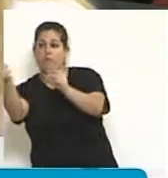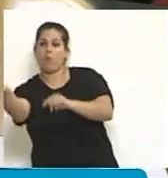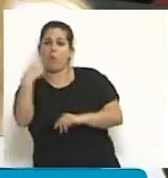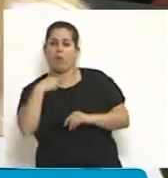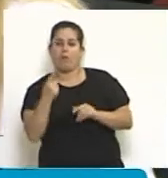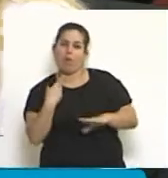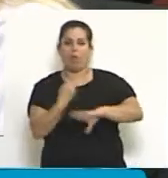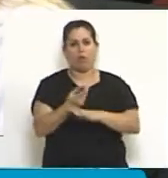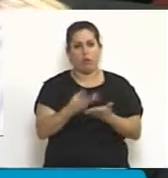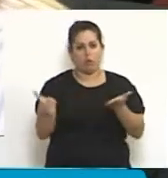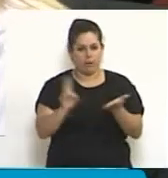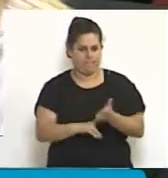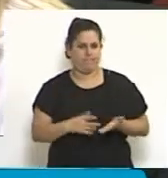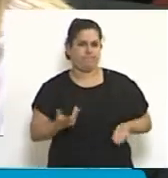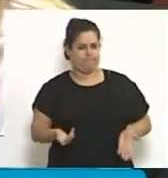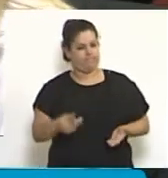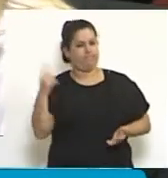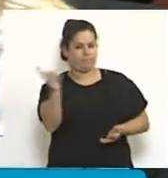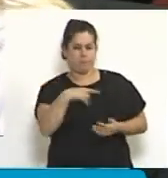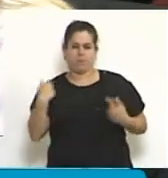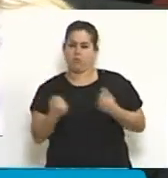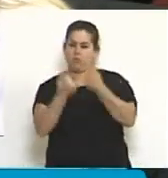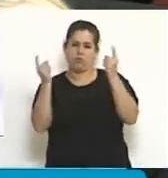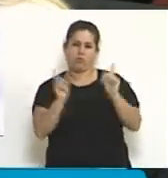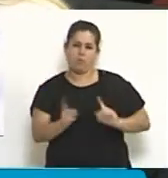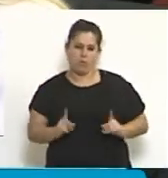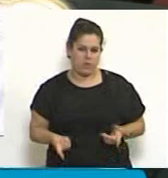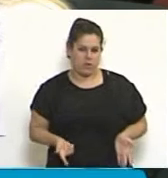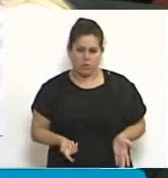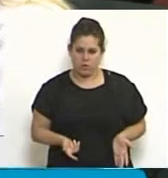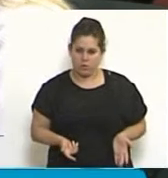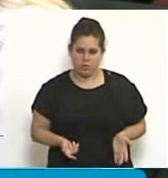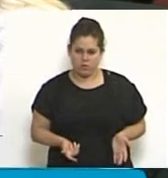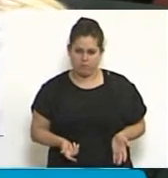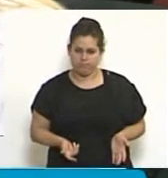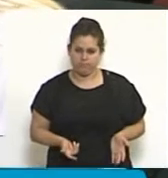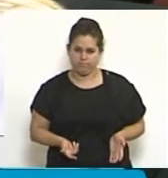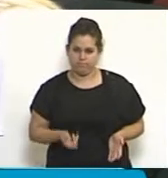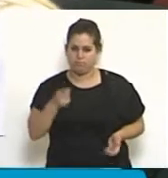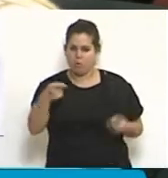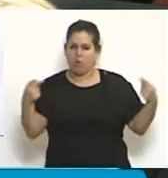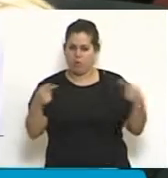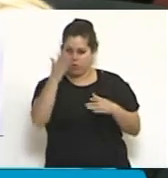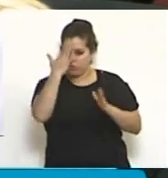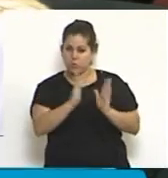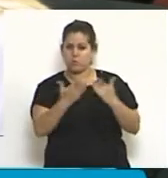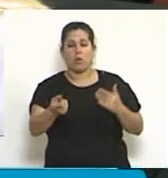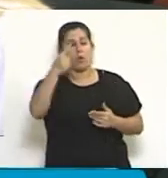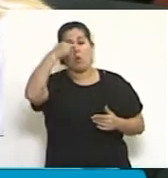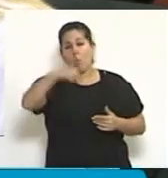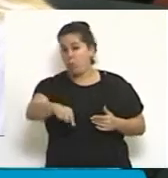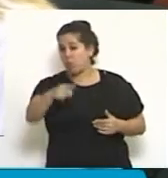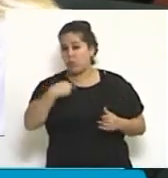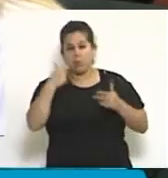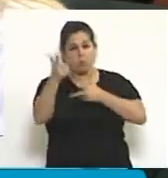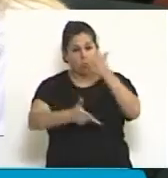que también esta disposición, a nuestro juicio, no pasa un filtro de constitucionalidad. Finalmente me voy a